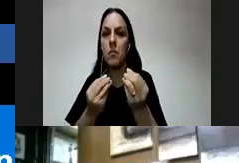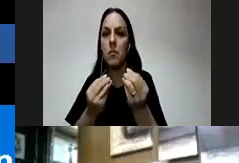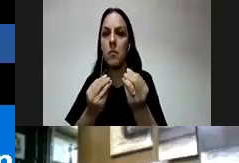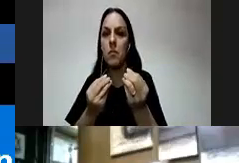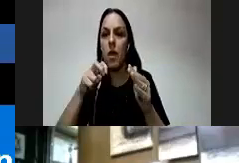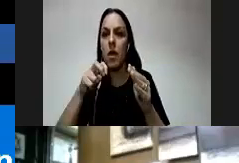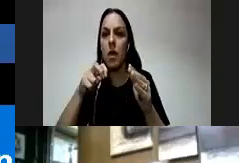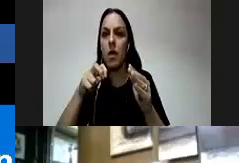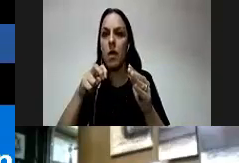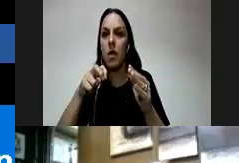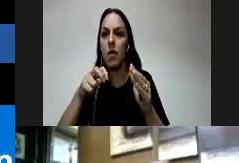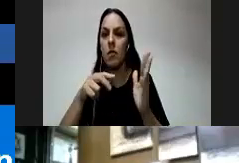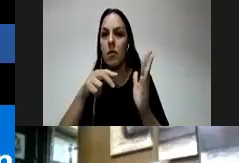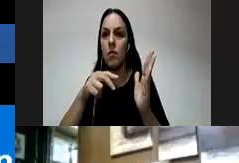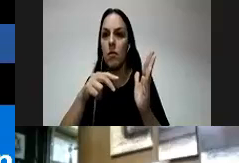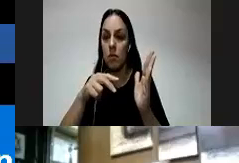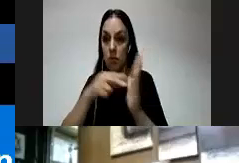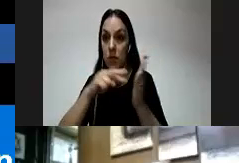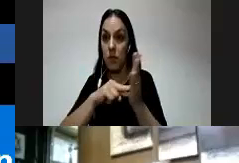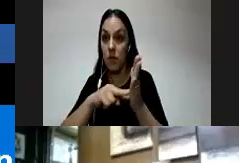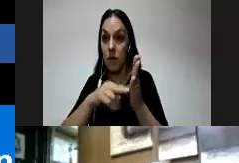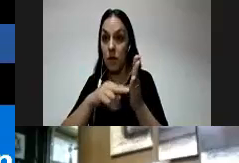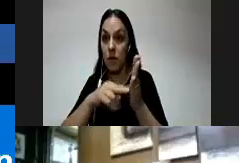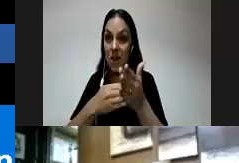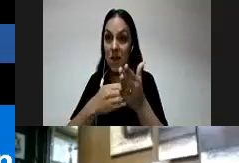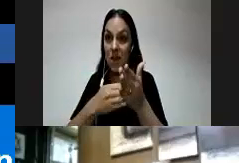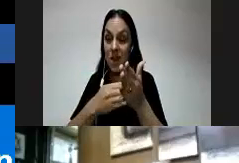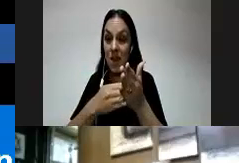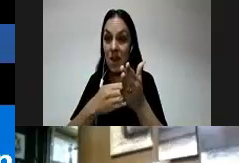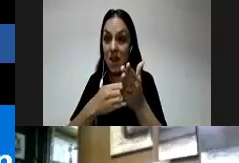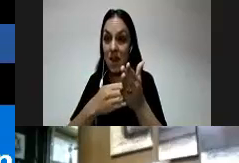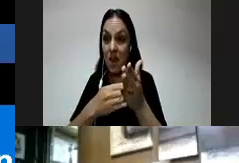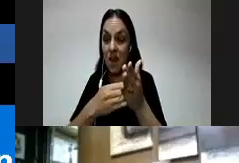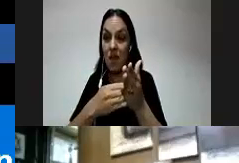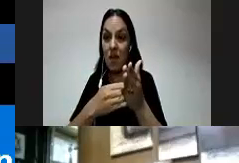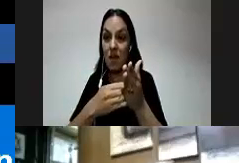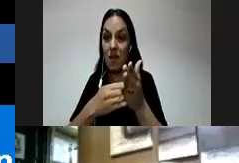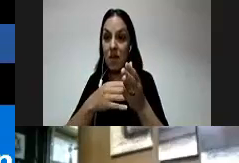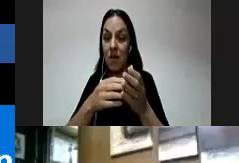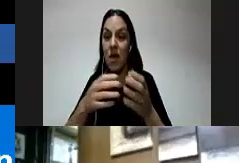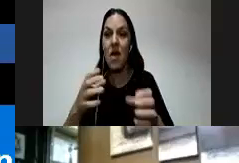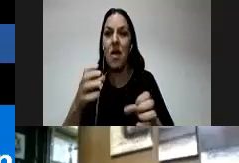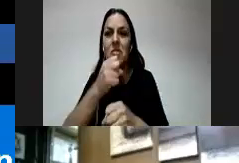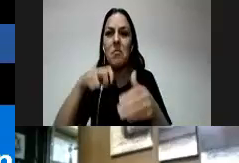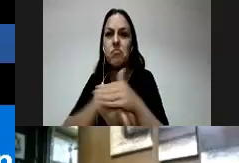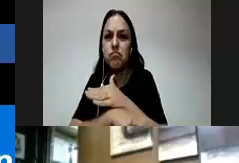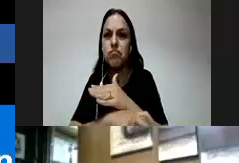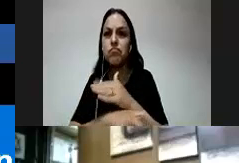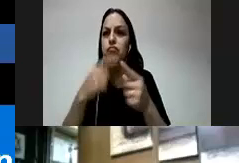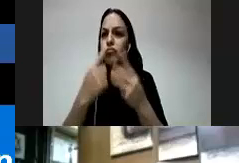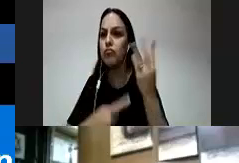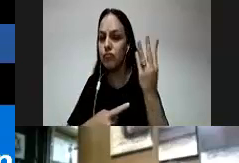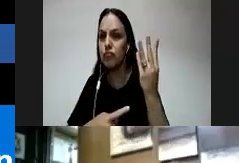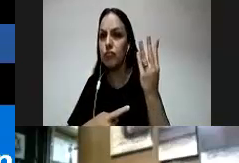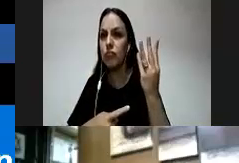Entiéndase por barreras en los transportes aquellas existentes en el acceso y utilización de los medios de transporte